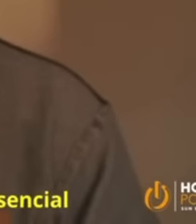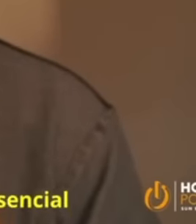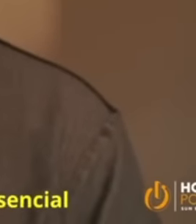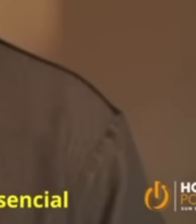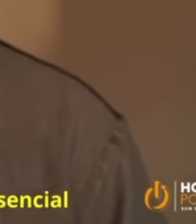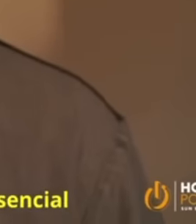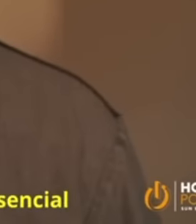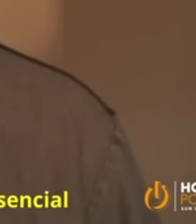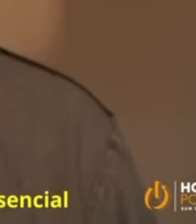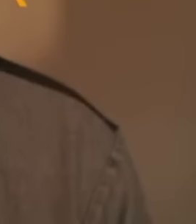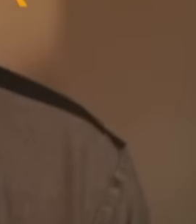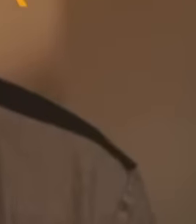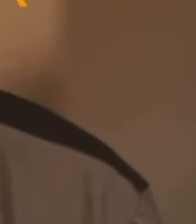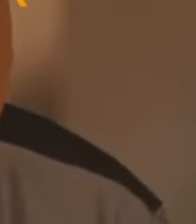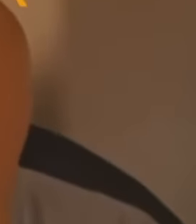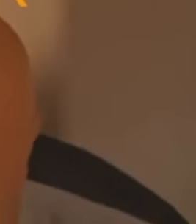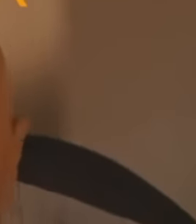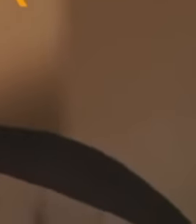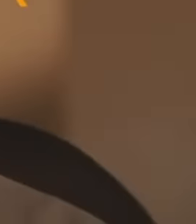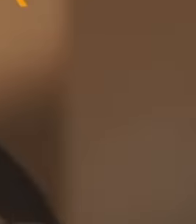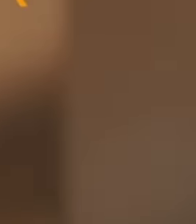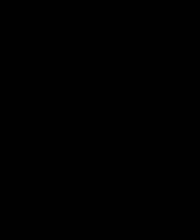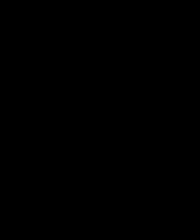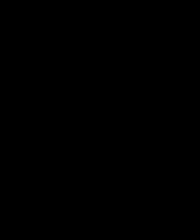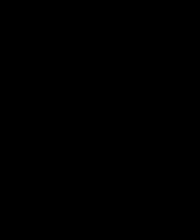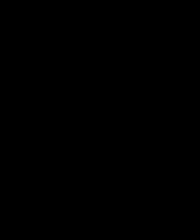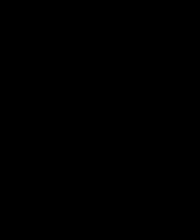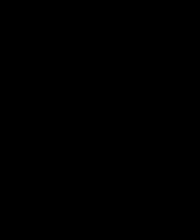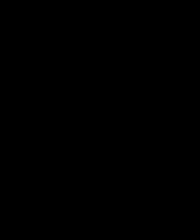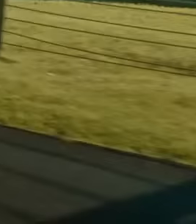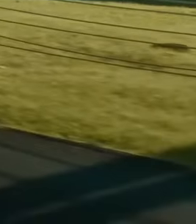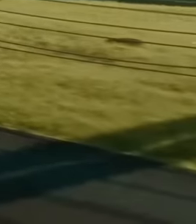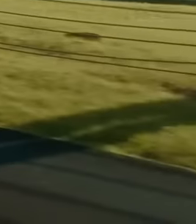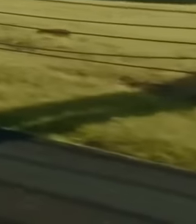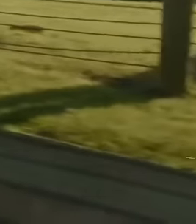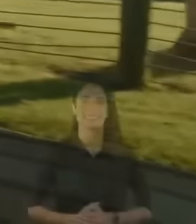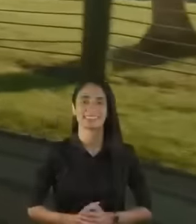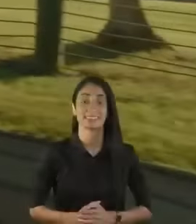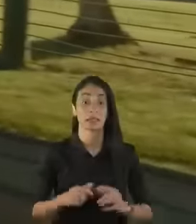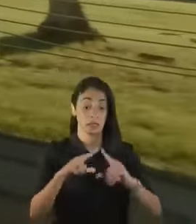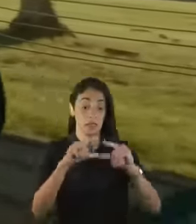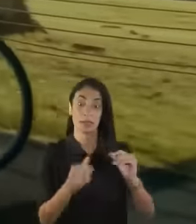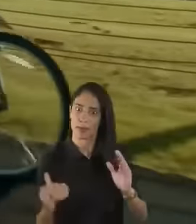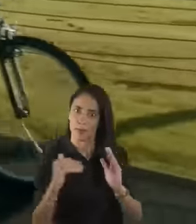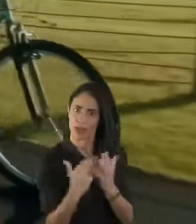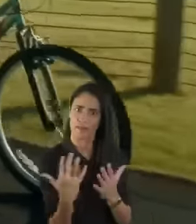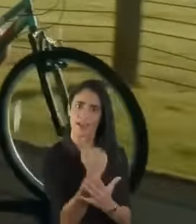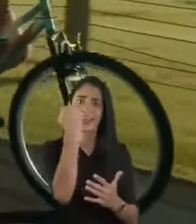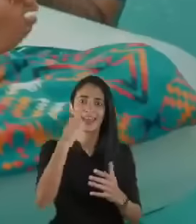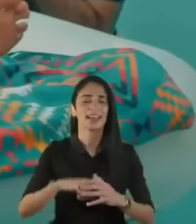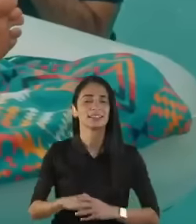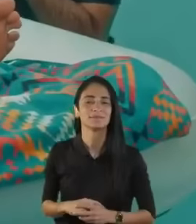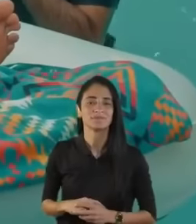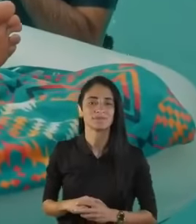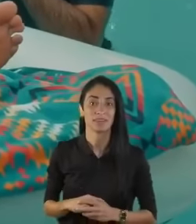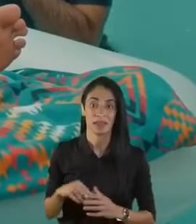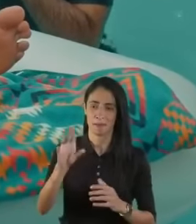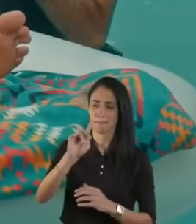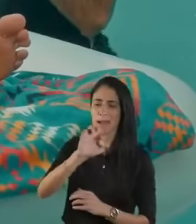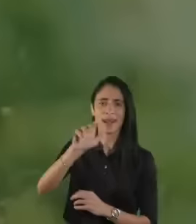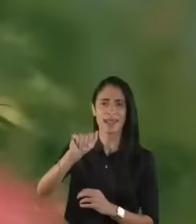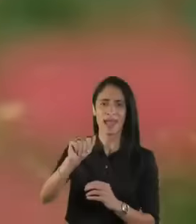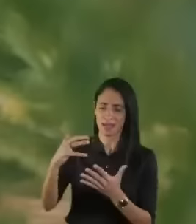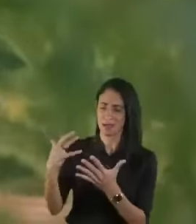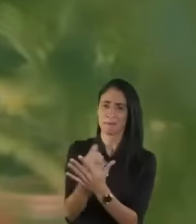energía es esencial. Pa ¡Para que se peguen otra vez! ¡Tu billetito, para